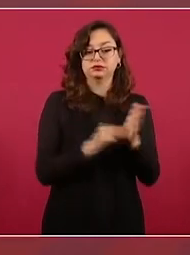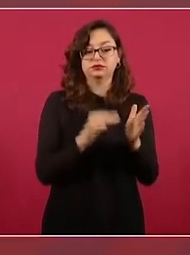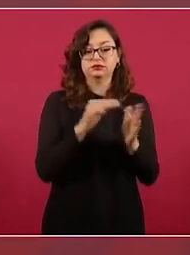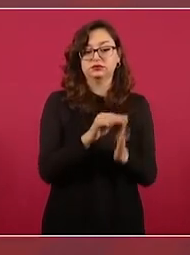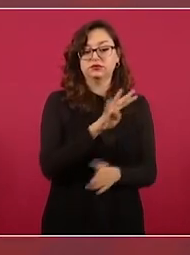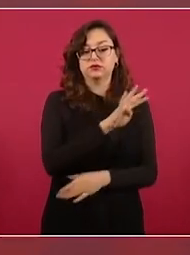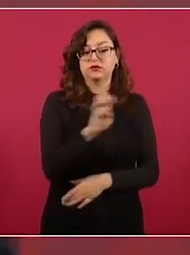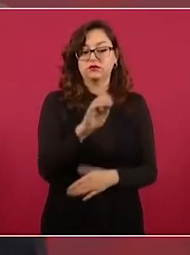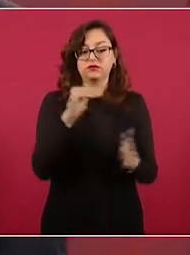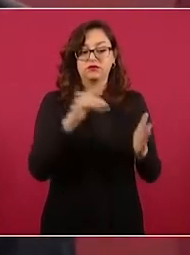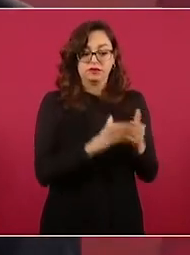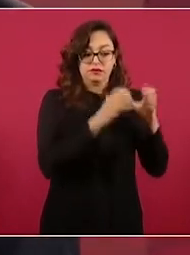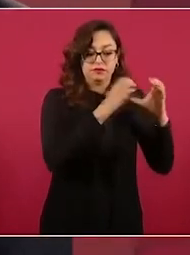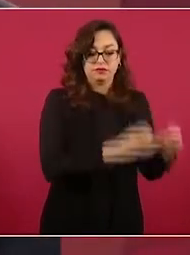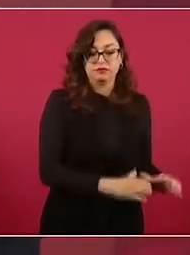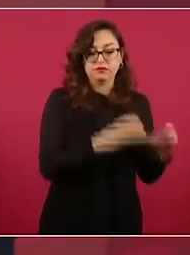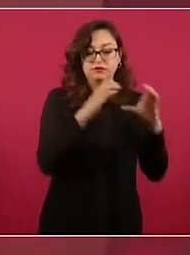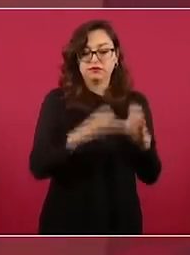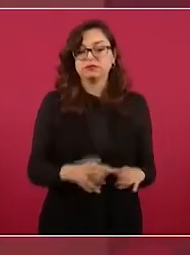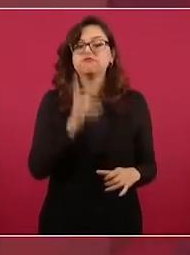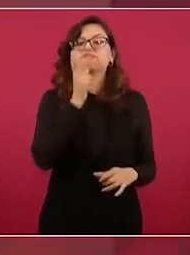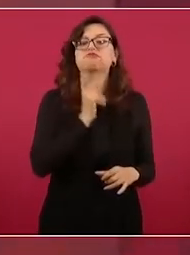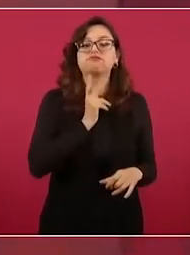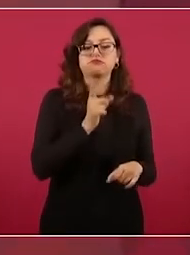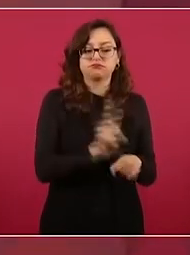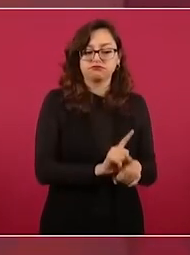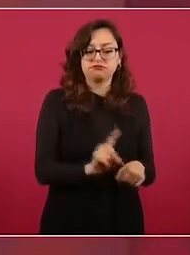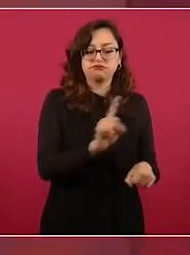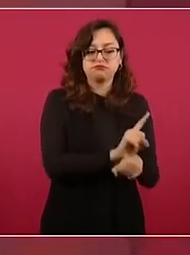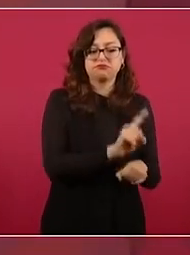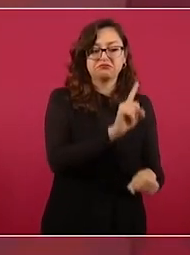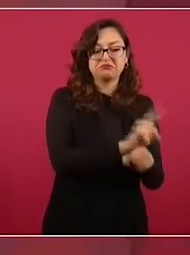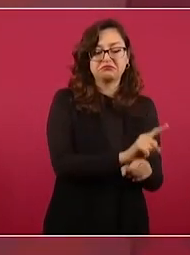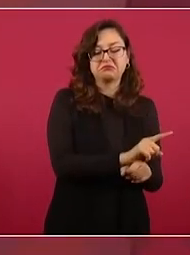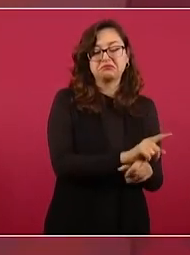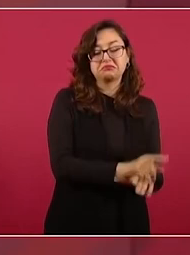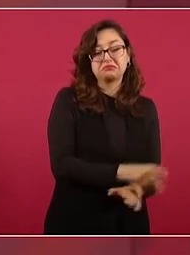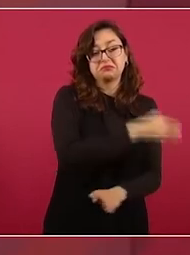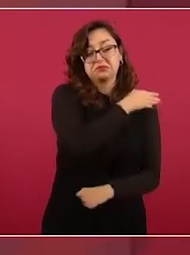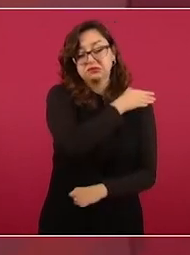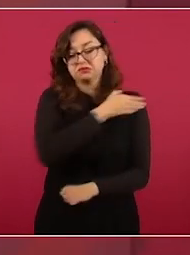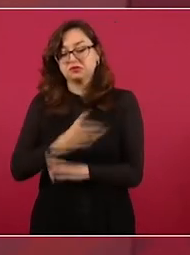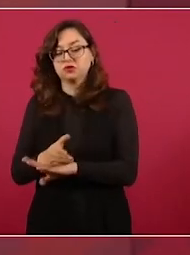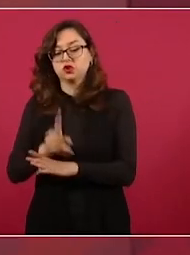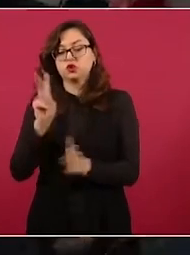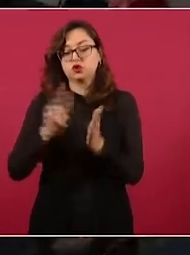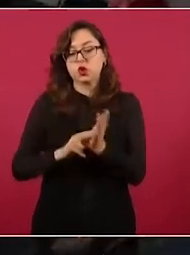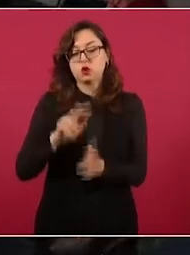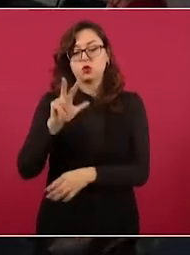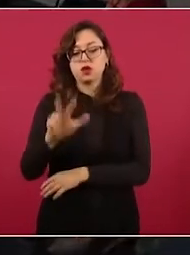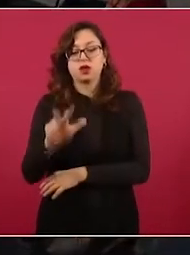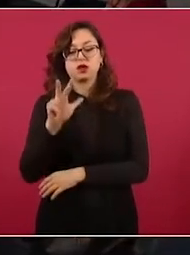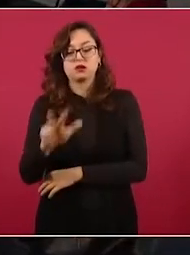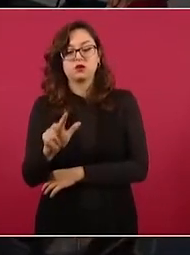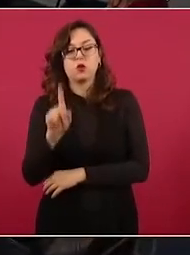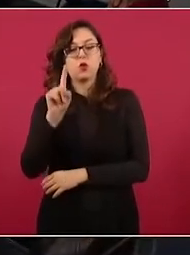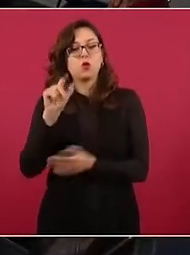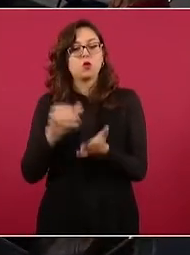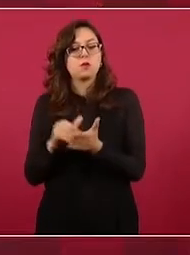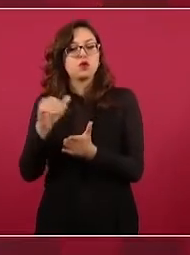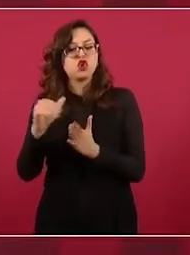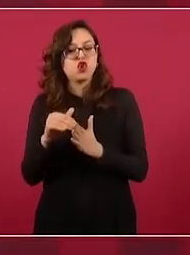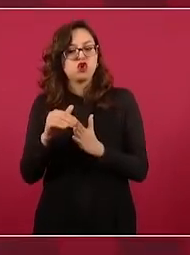3.400.000 barriles en 2004 a 1.700.000 en 2018,